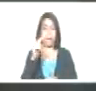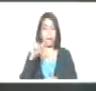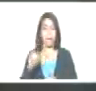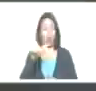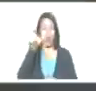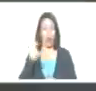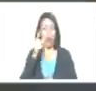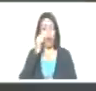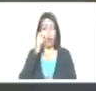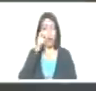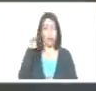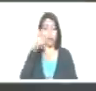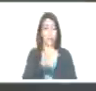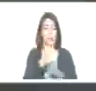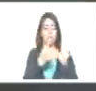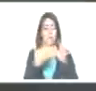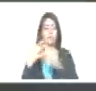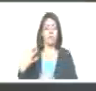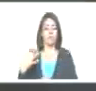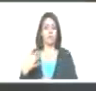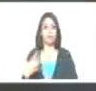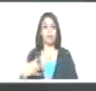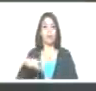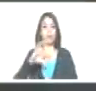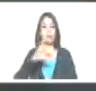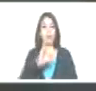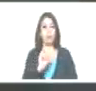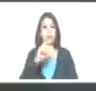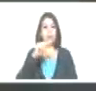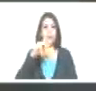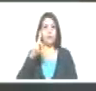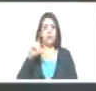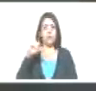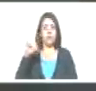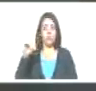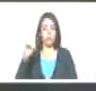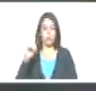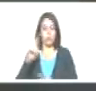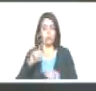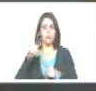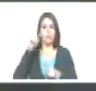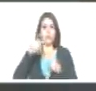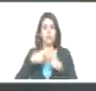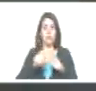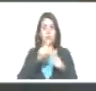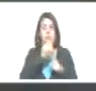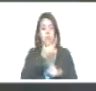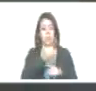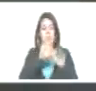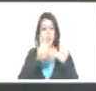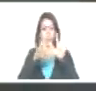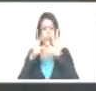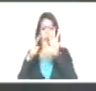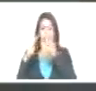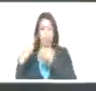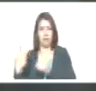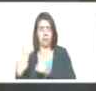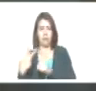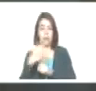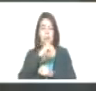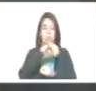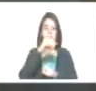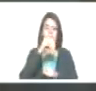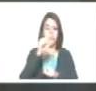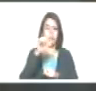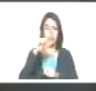del 65 con Cándido Herrera para Fonodisco. Hay una del 73 con Joseito Romero para el sello Cachilapo en